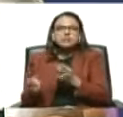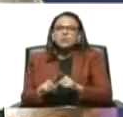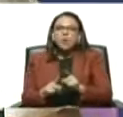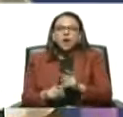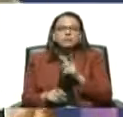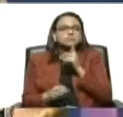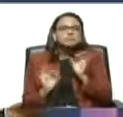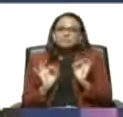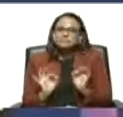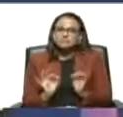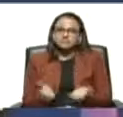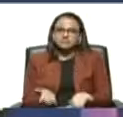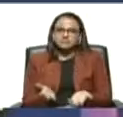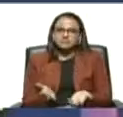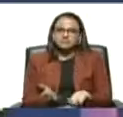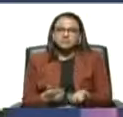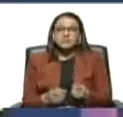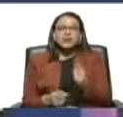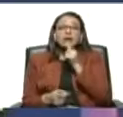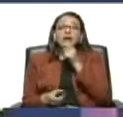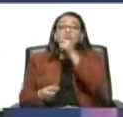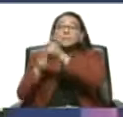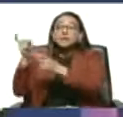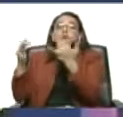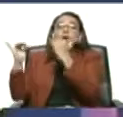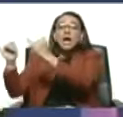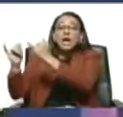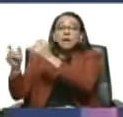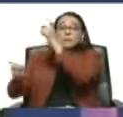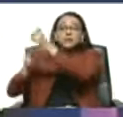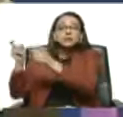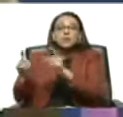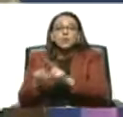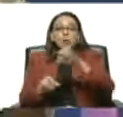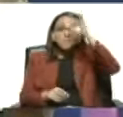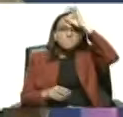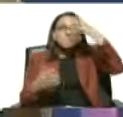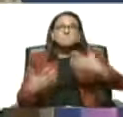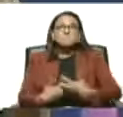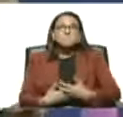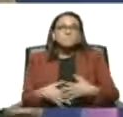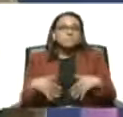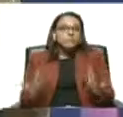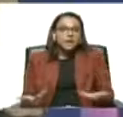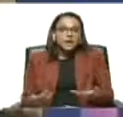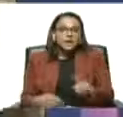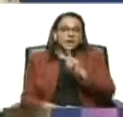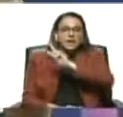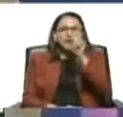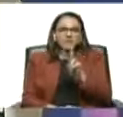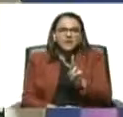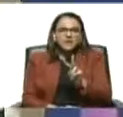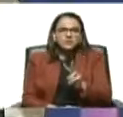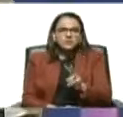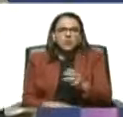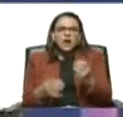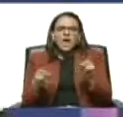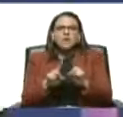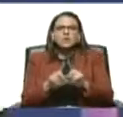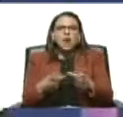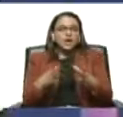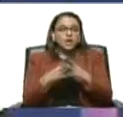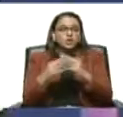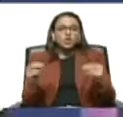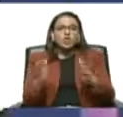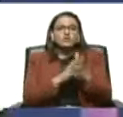ilegítimo. Hay todavía quienes no saben que Venezuela está absolutamente excluida